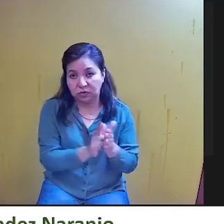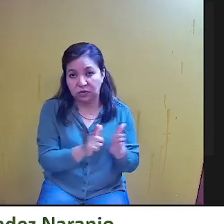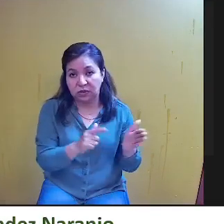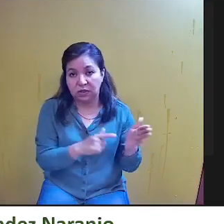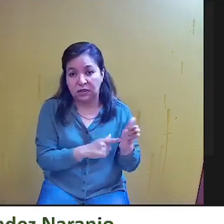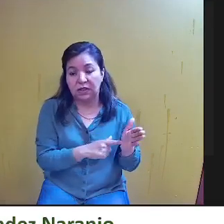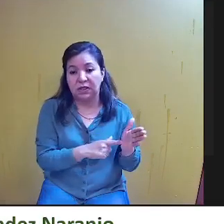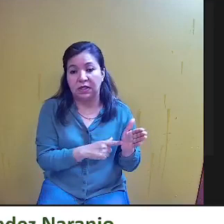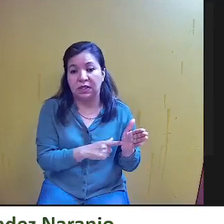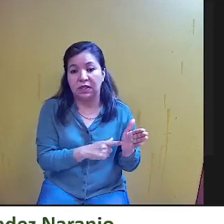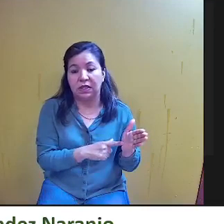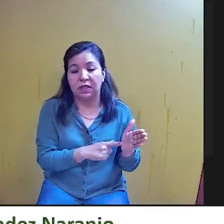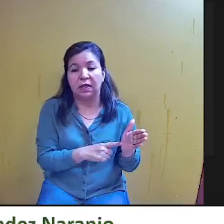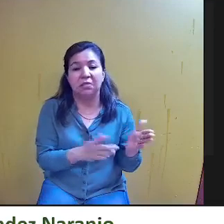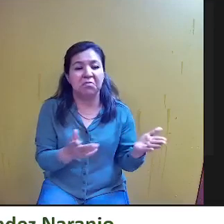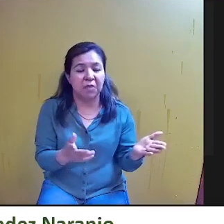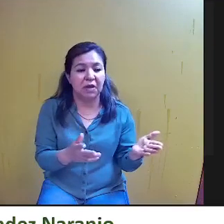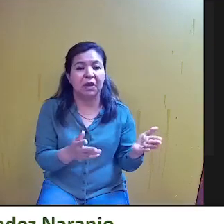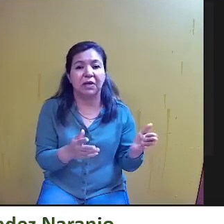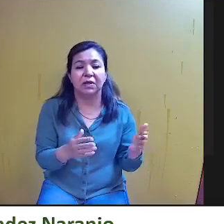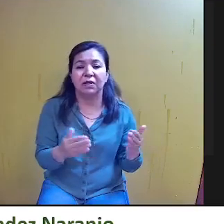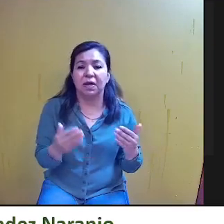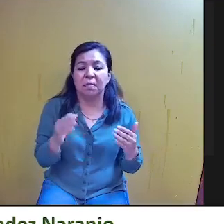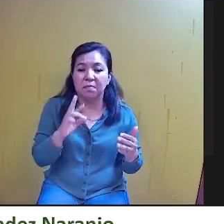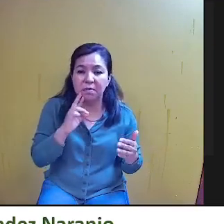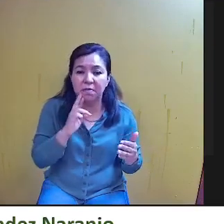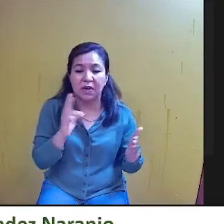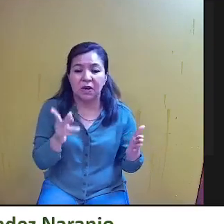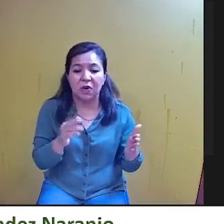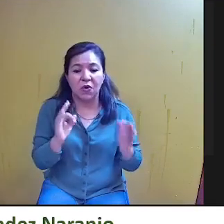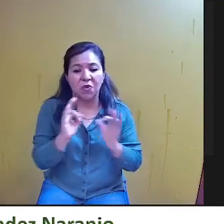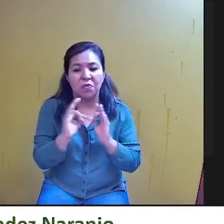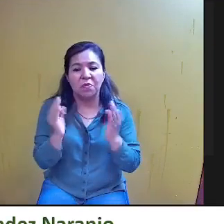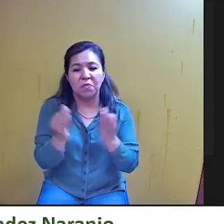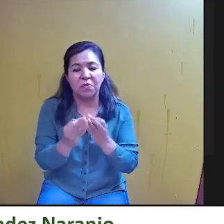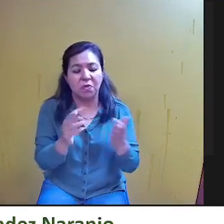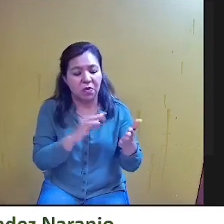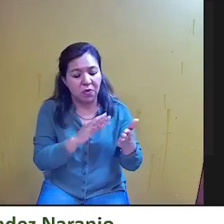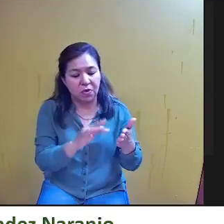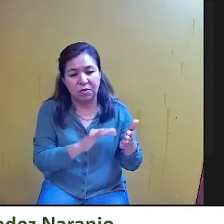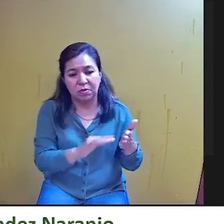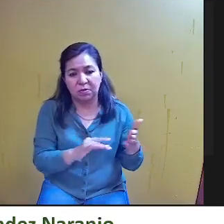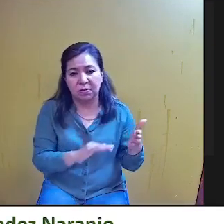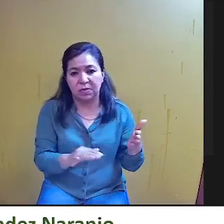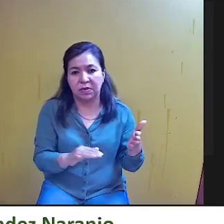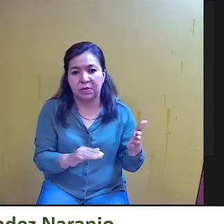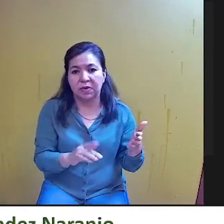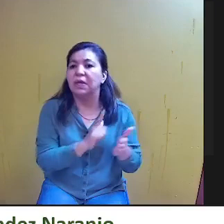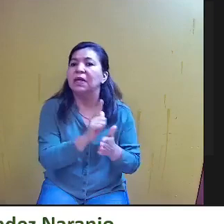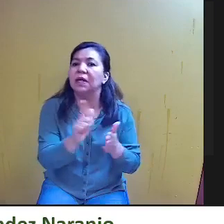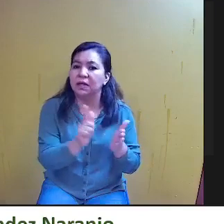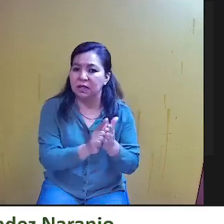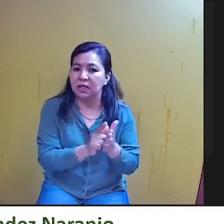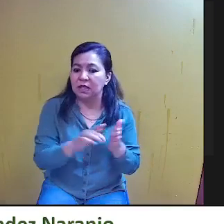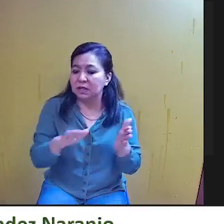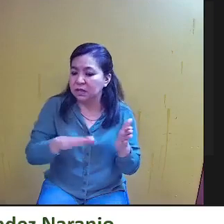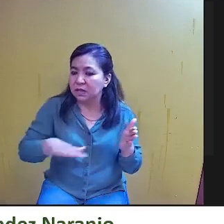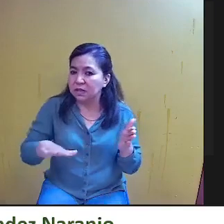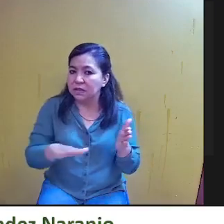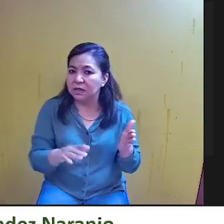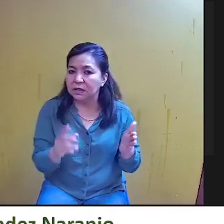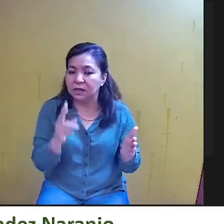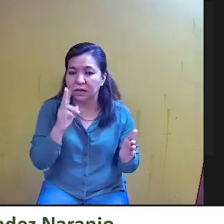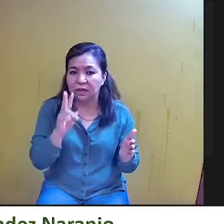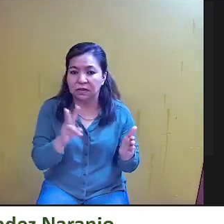de aplicar la interpretación más favorable de la norma. En ese sentido, si la ley electoral local no prevé como requisito